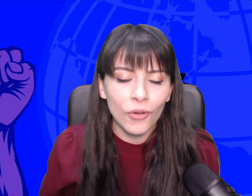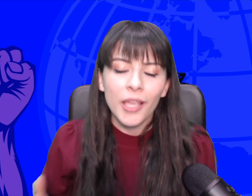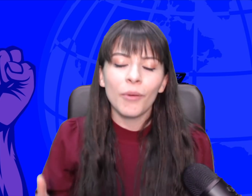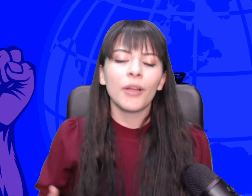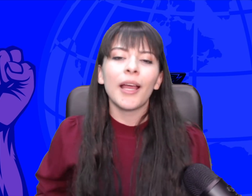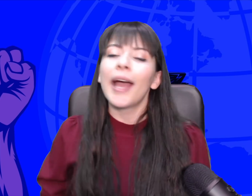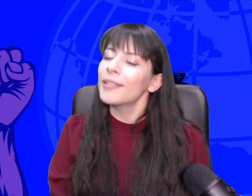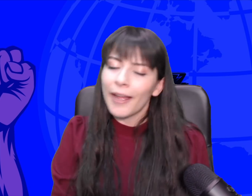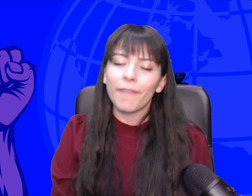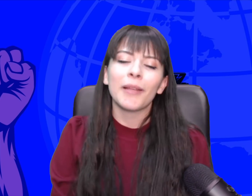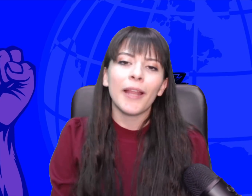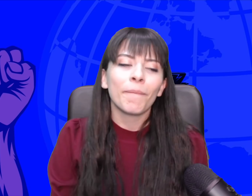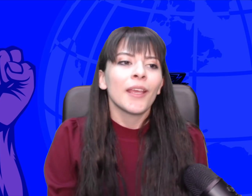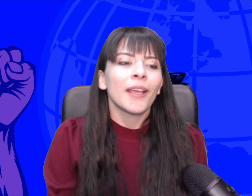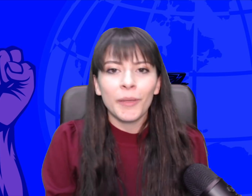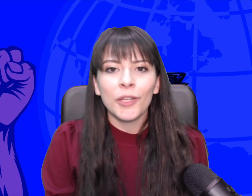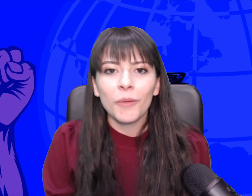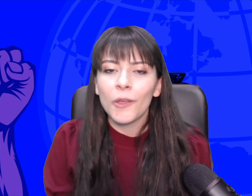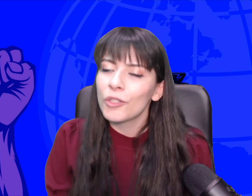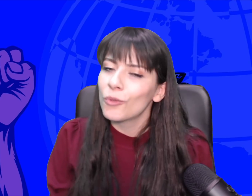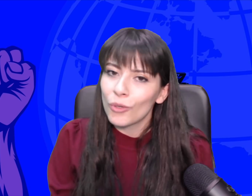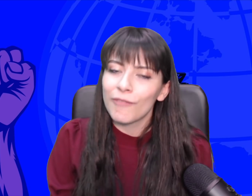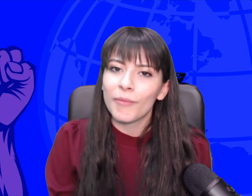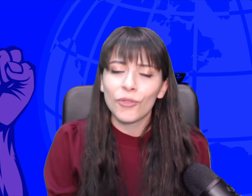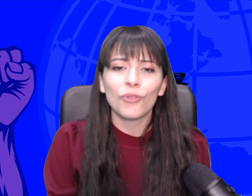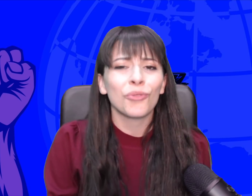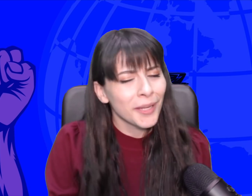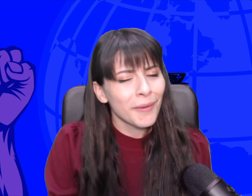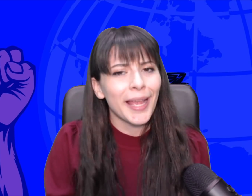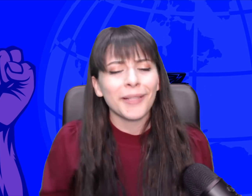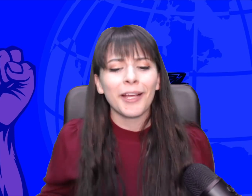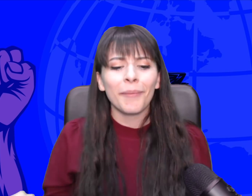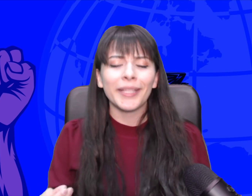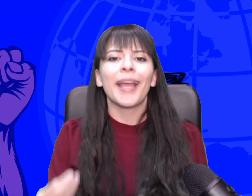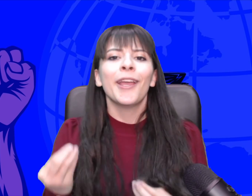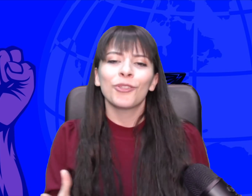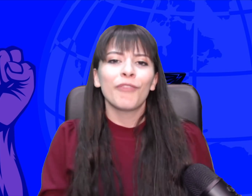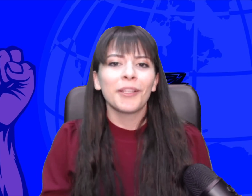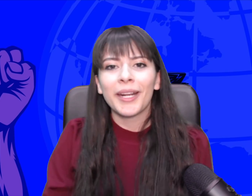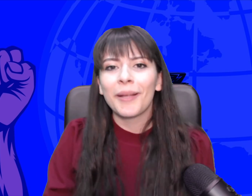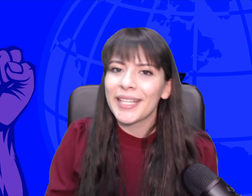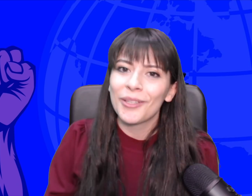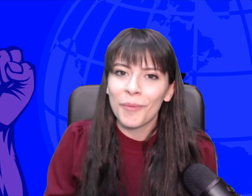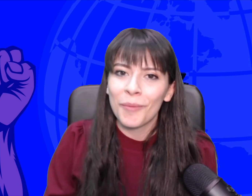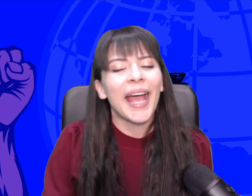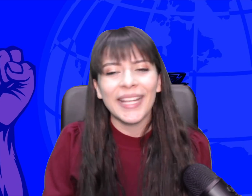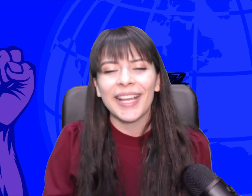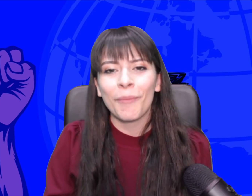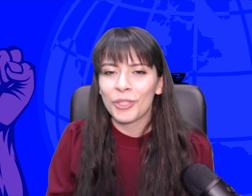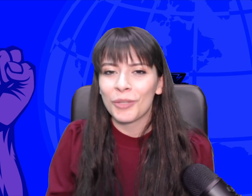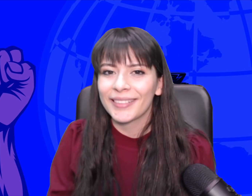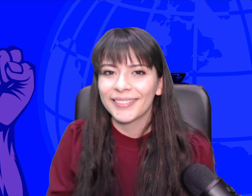información y bueno ahí está familia que les pareció el video si les gustó la información suscríbanse acción la campanita yo soy Fátima Ramírez y nos vemos